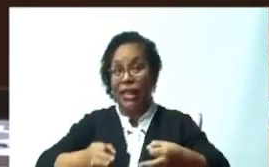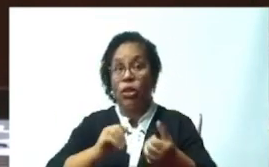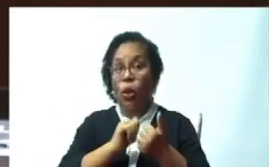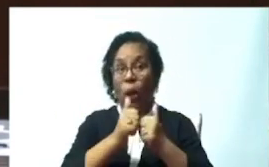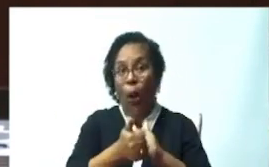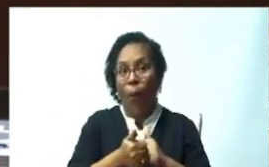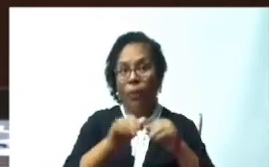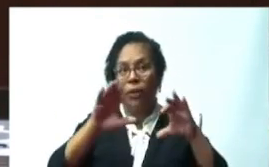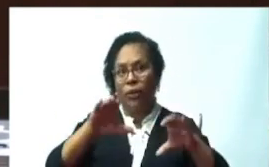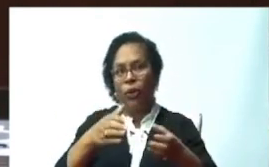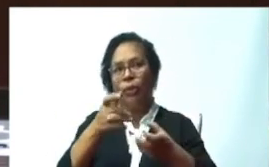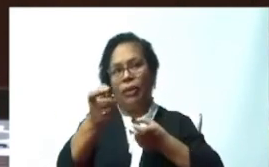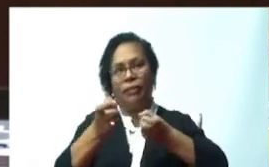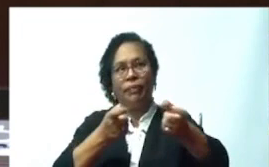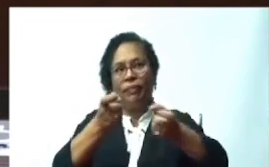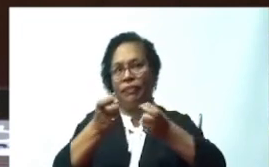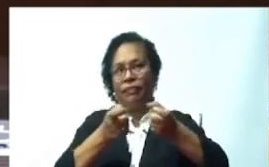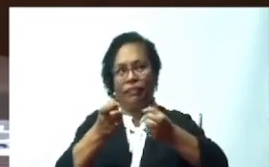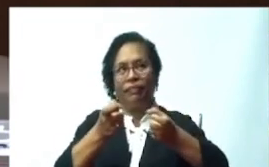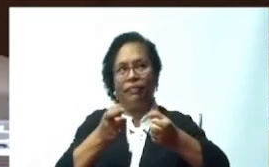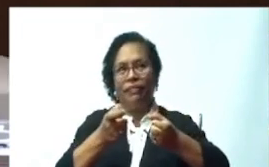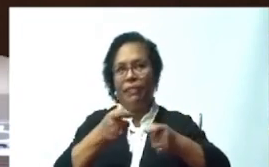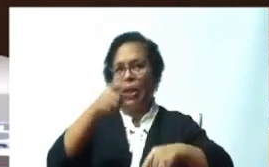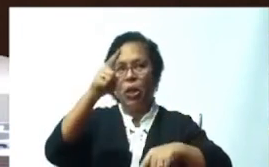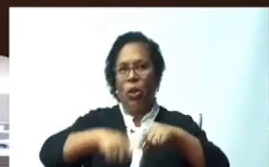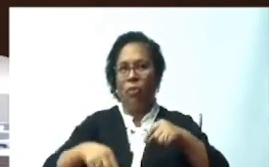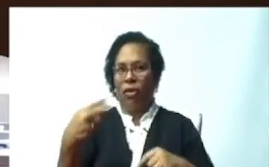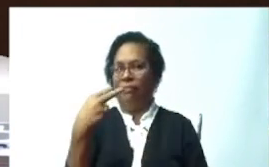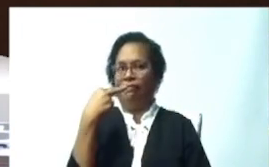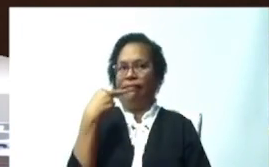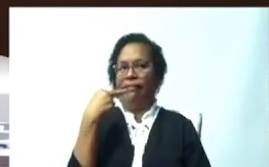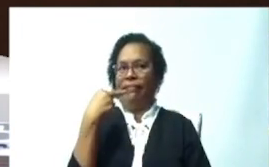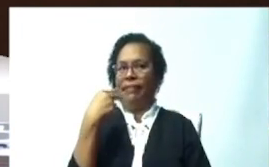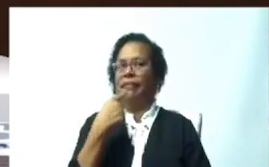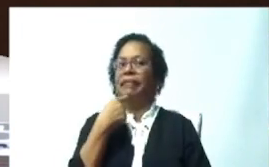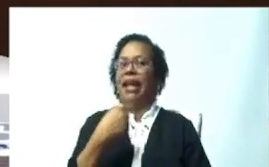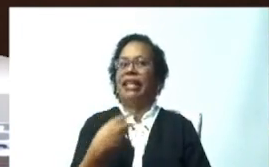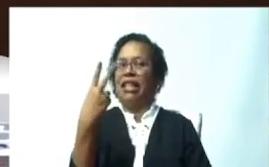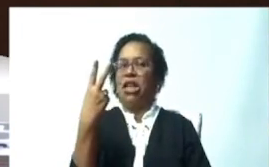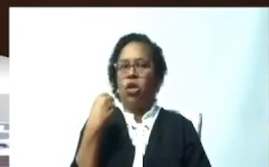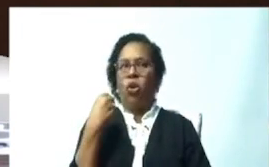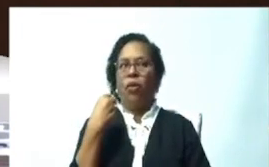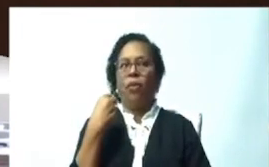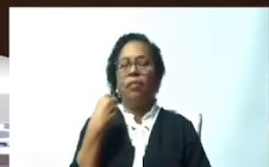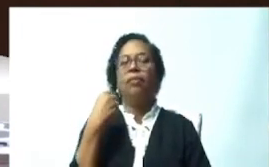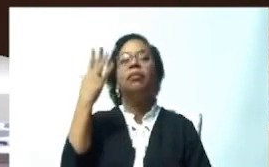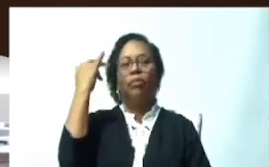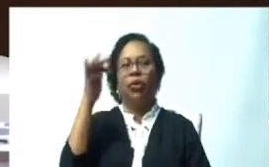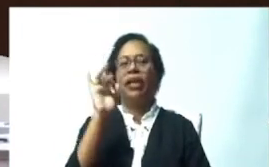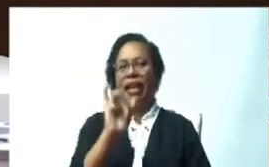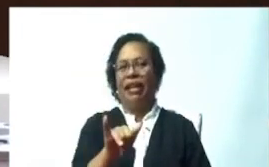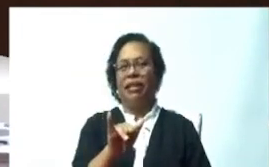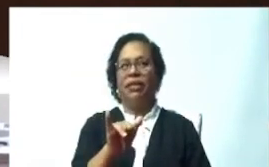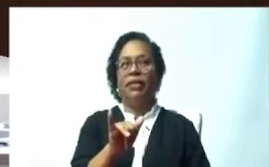saben. Y no pueden mirarme a la cara ahora diciéndome que no era así, porque era así.